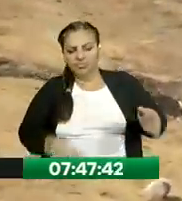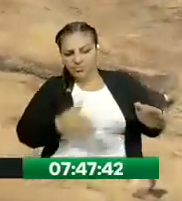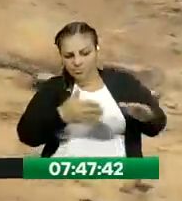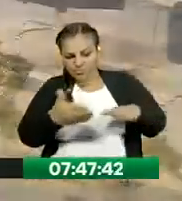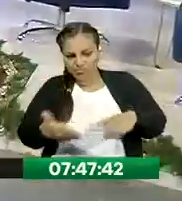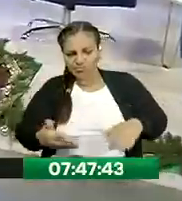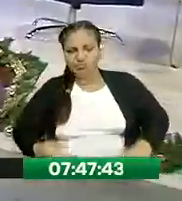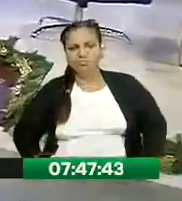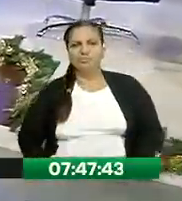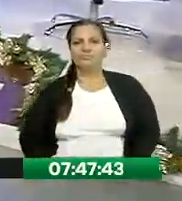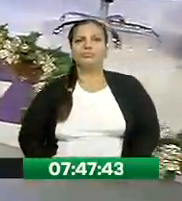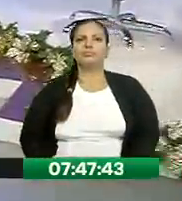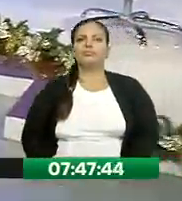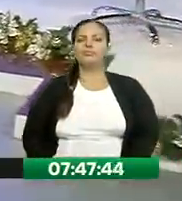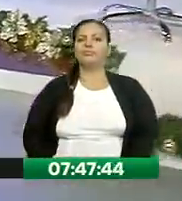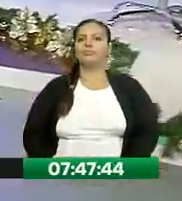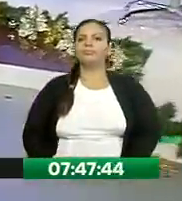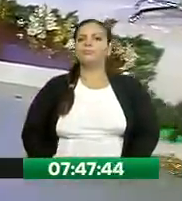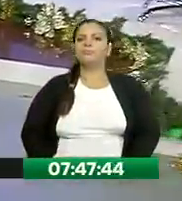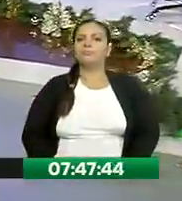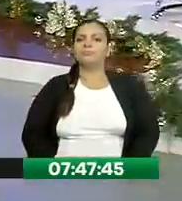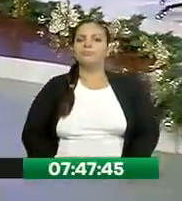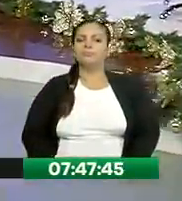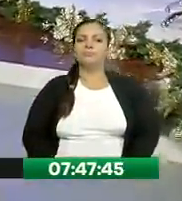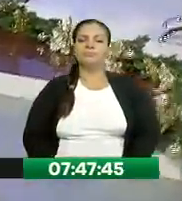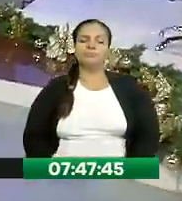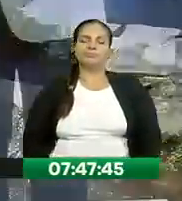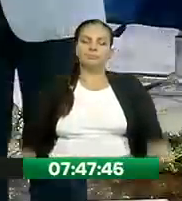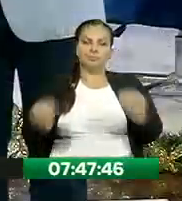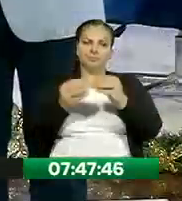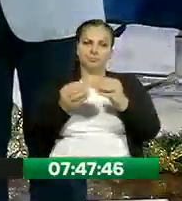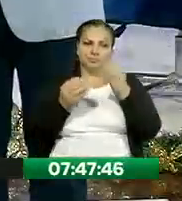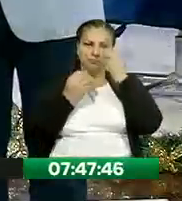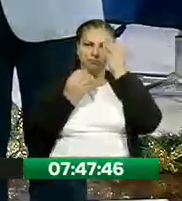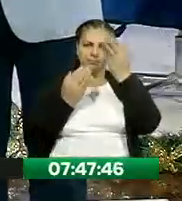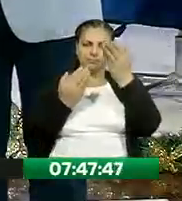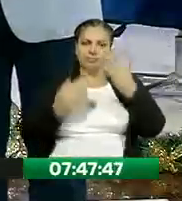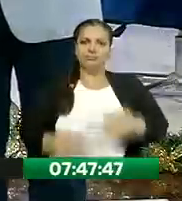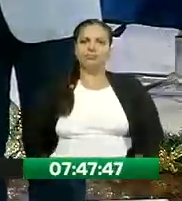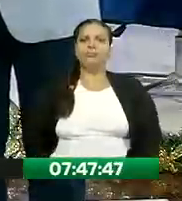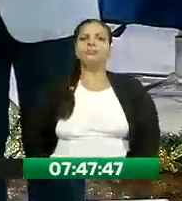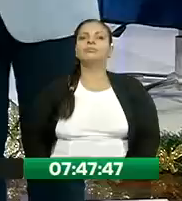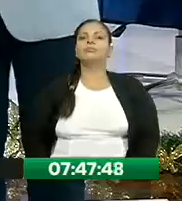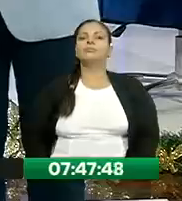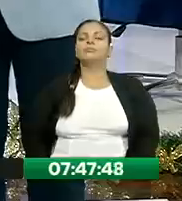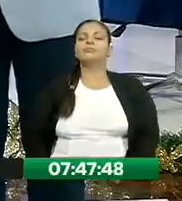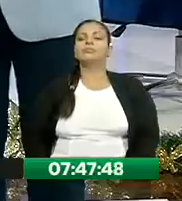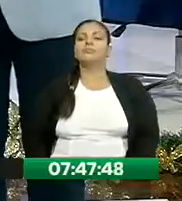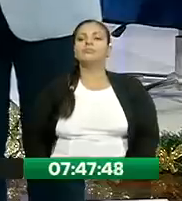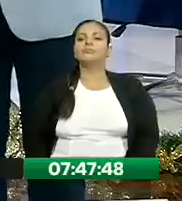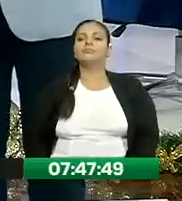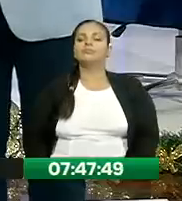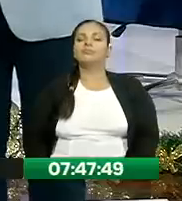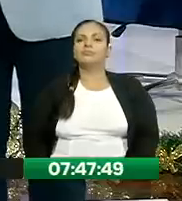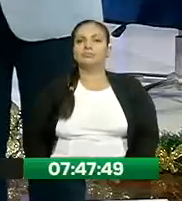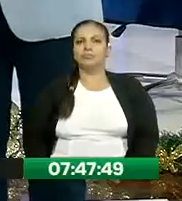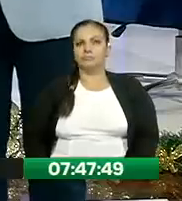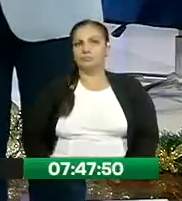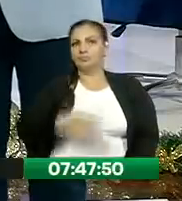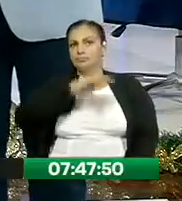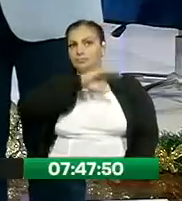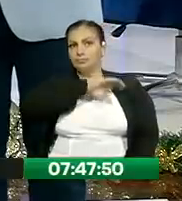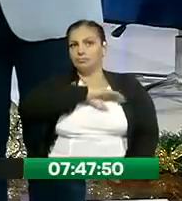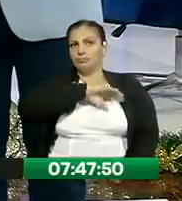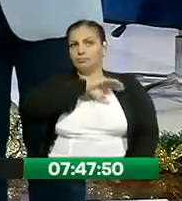Delgado. Bien, y tenemos más información para ustedes. Un policía resultó herido tras recibir